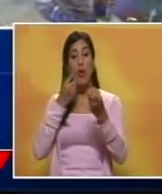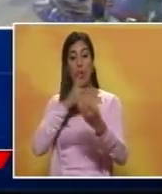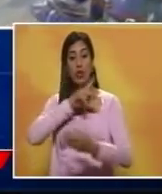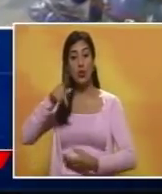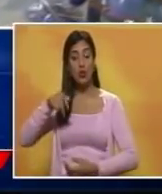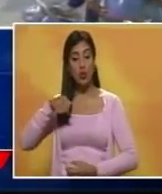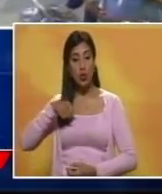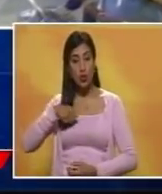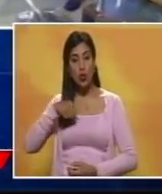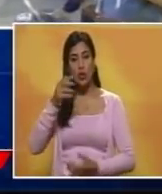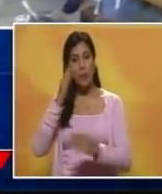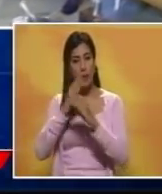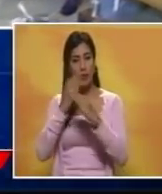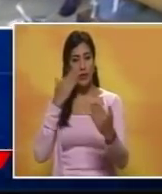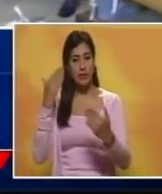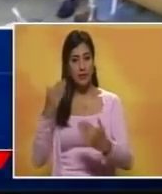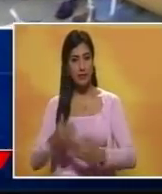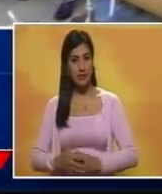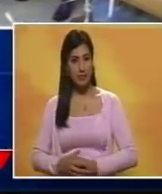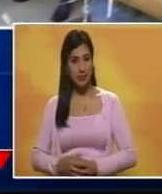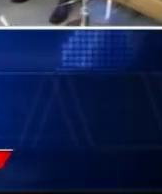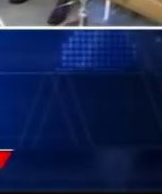con nosotros, así que ya venimos.